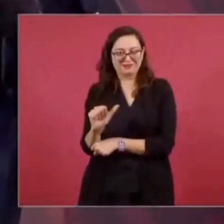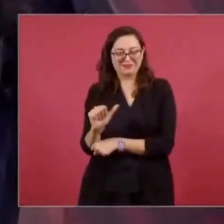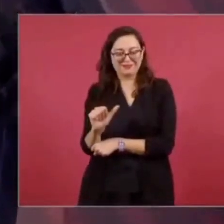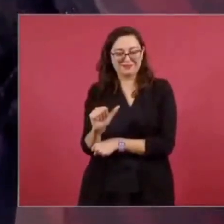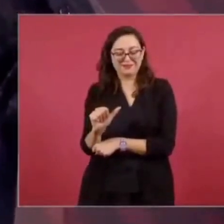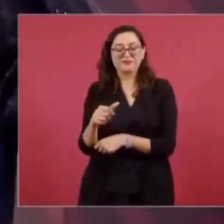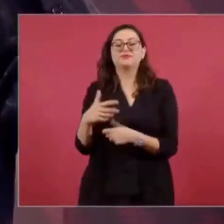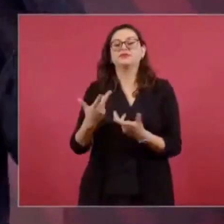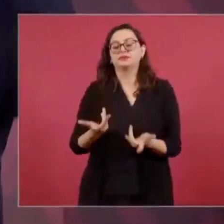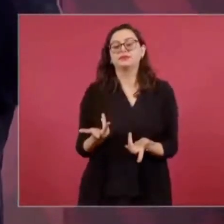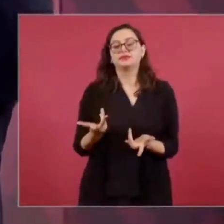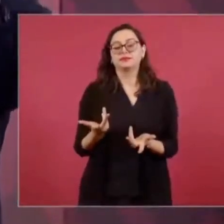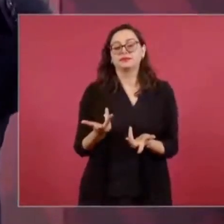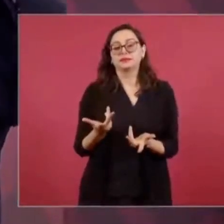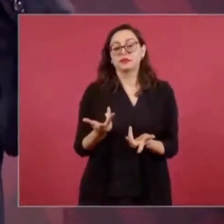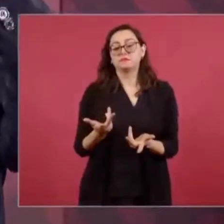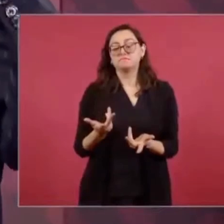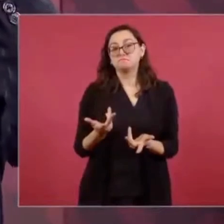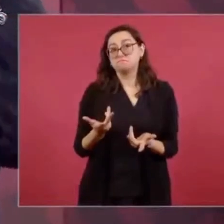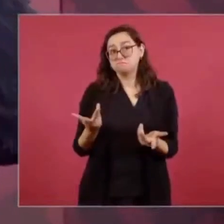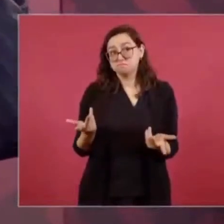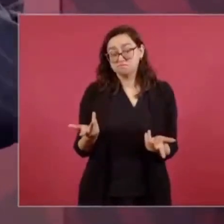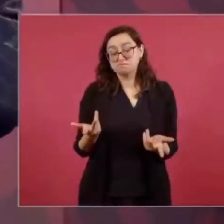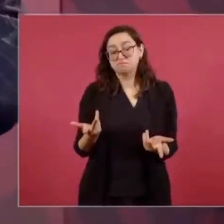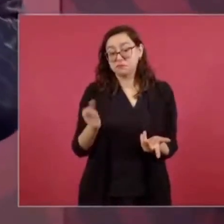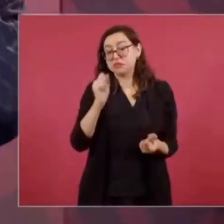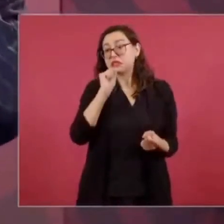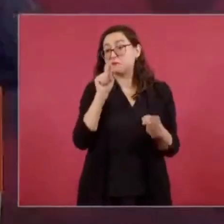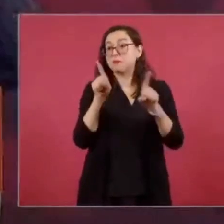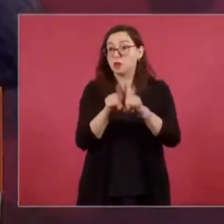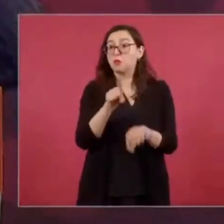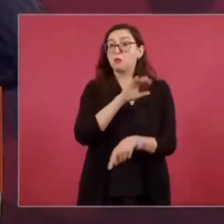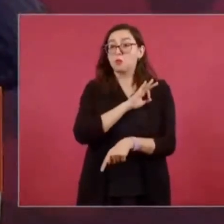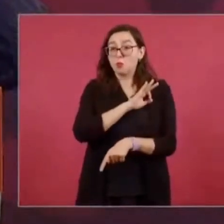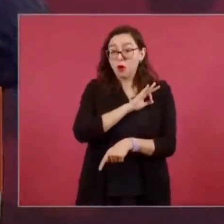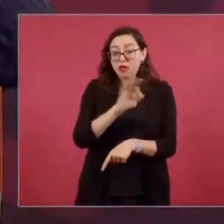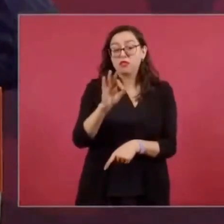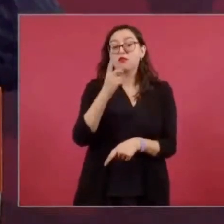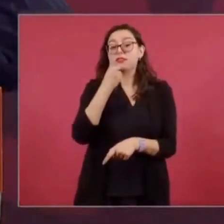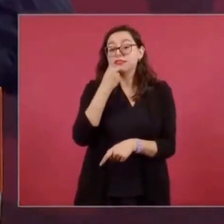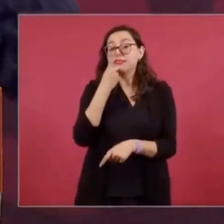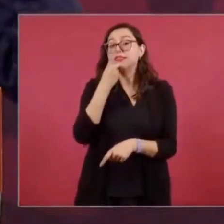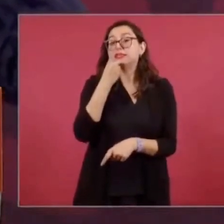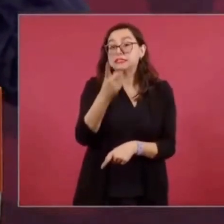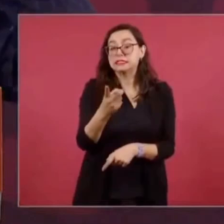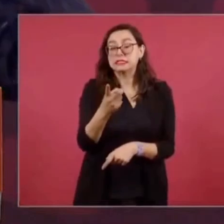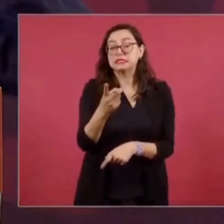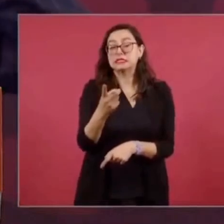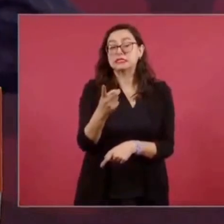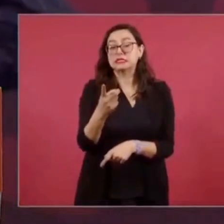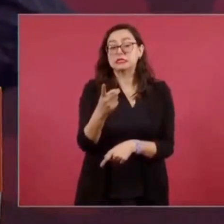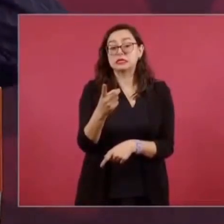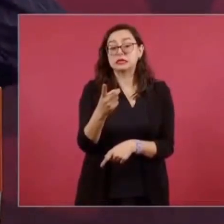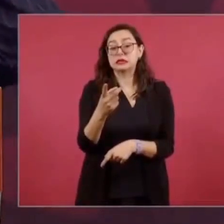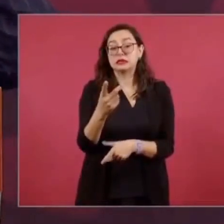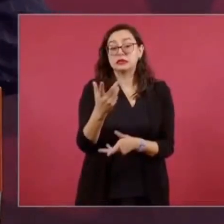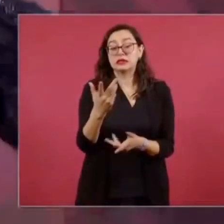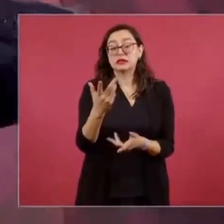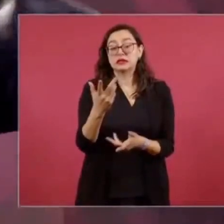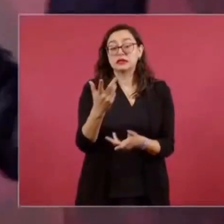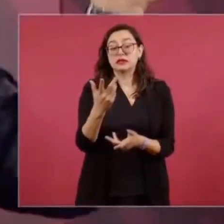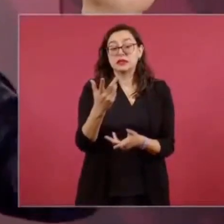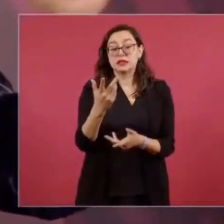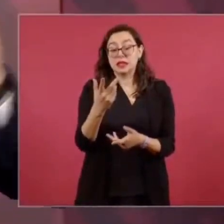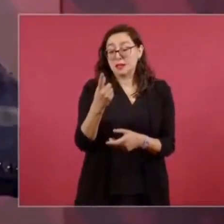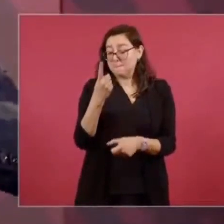Y les podría yo hablar también que el primer ferrocarril que